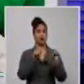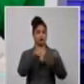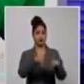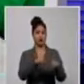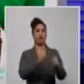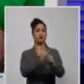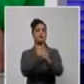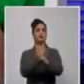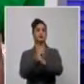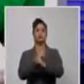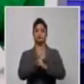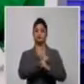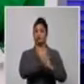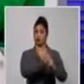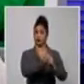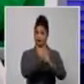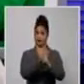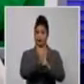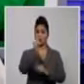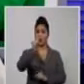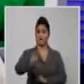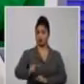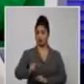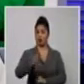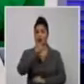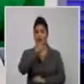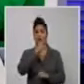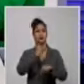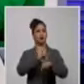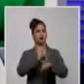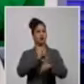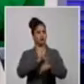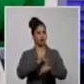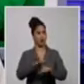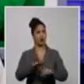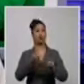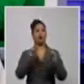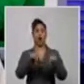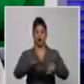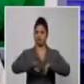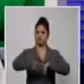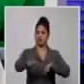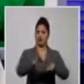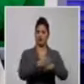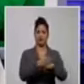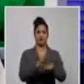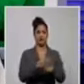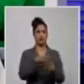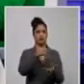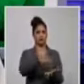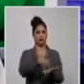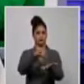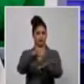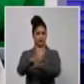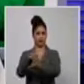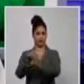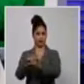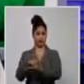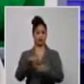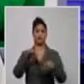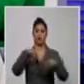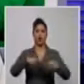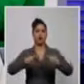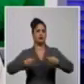para contactos de casos sospechosos? En un momento determinado se decidió que ese aislamiento,